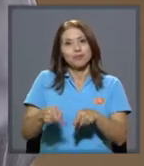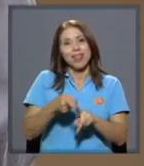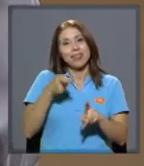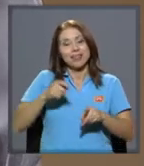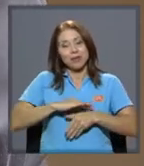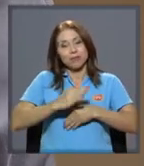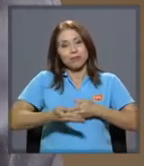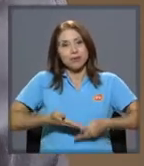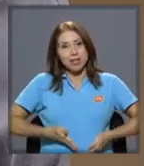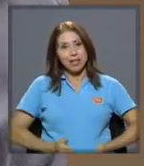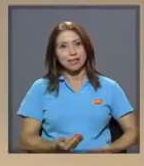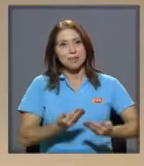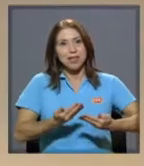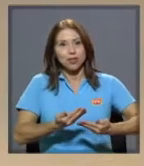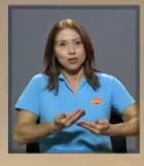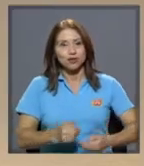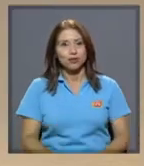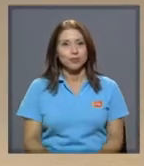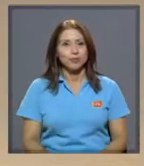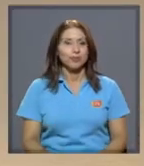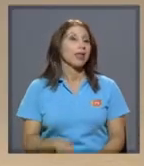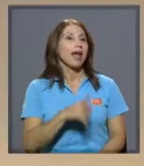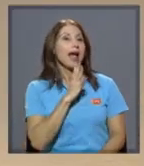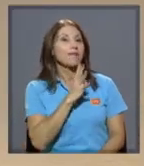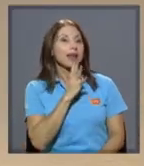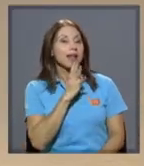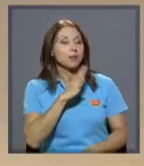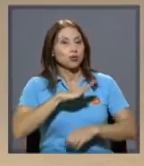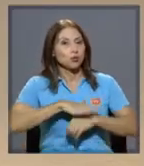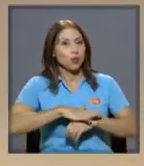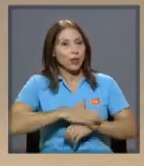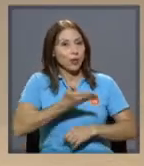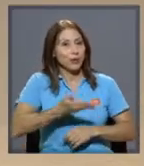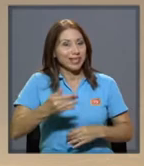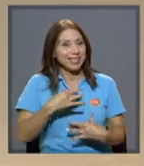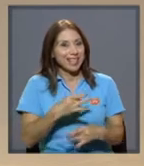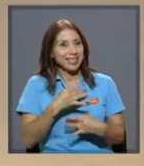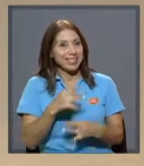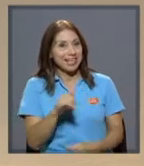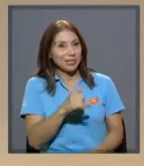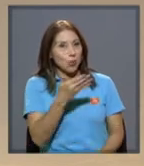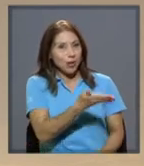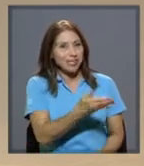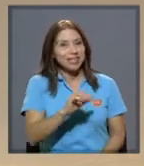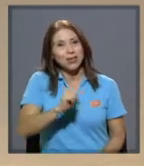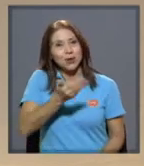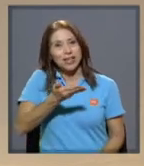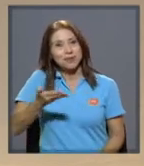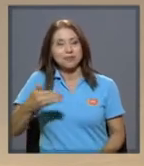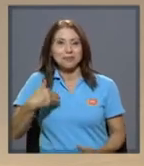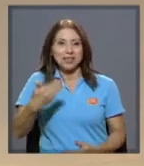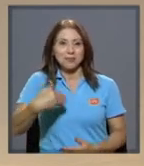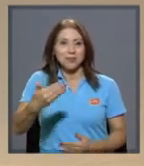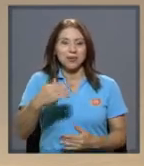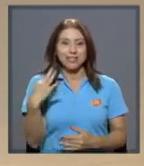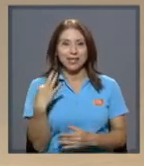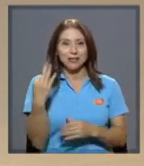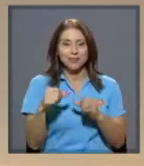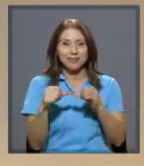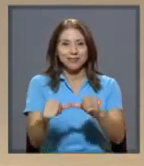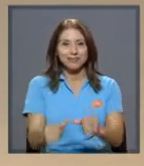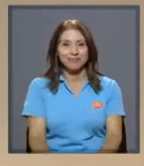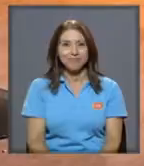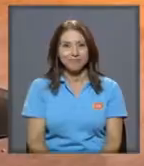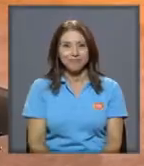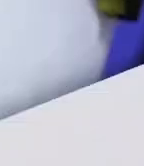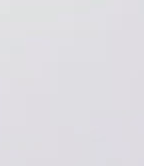de los nacimientos. Hablaremos de cosas tan interesantes como esas y de otras más una vez que el canal nos invite a hacerlo.